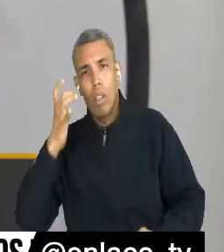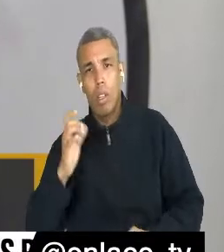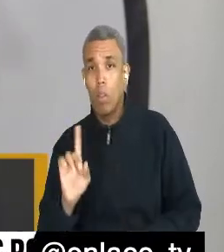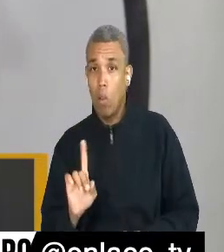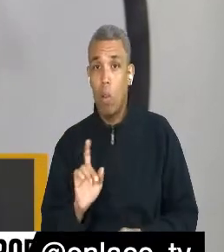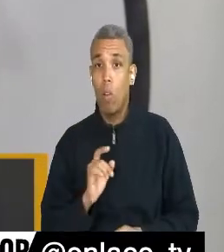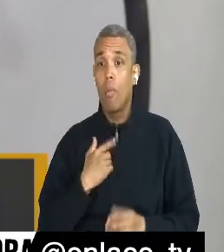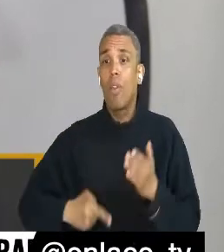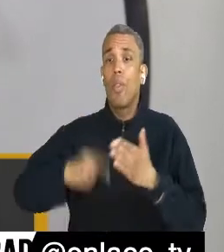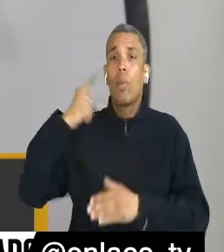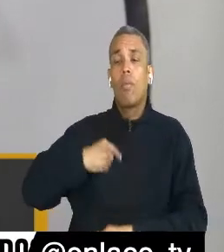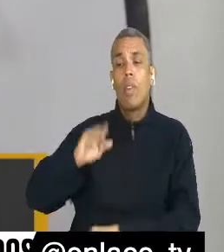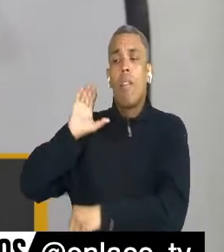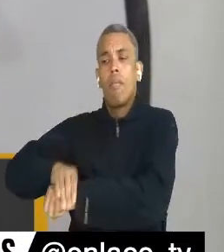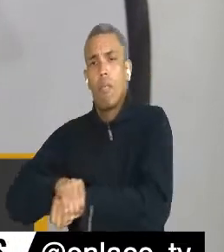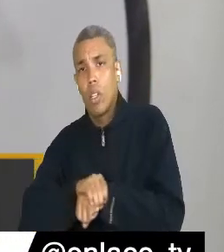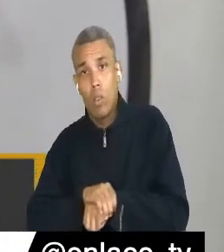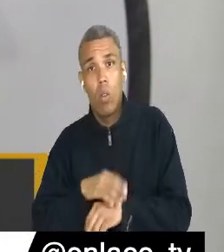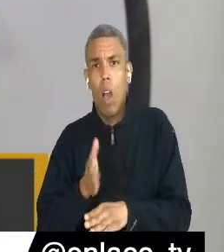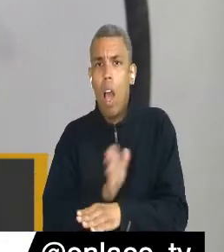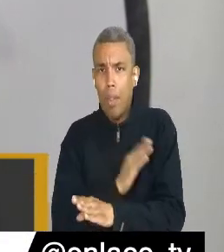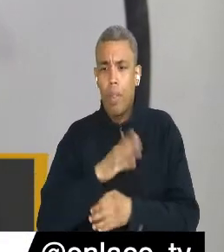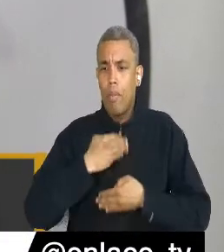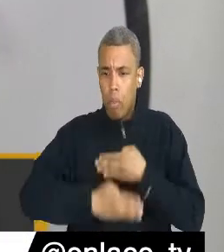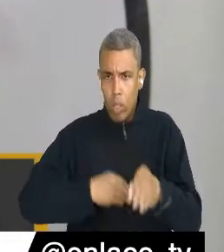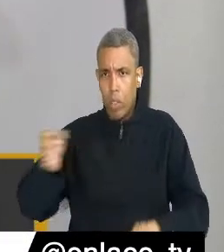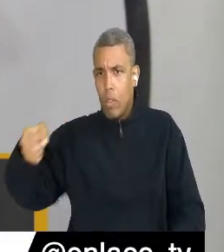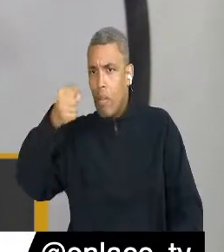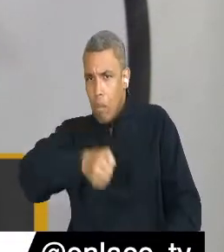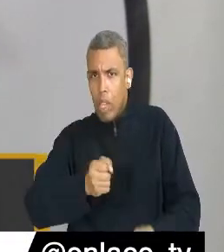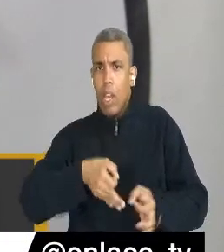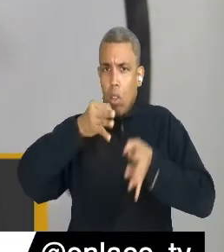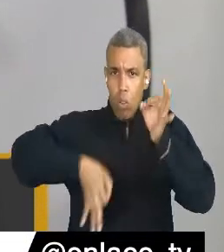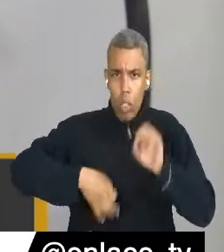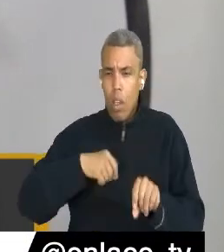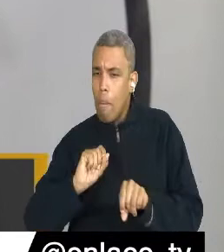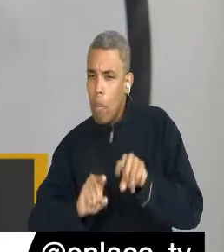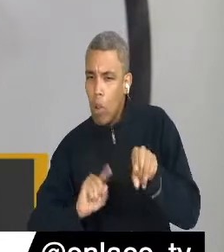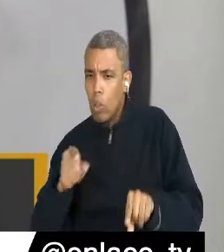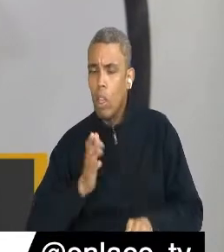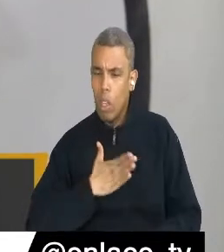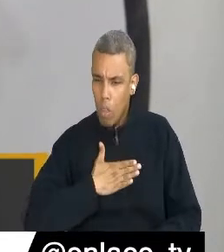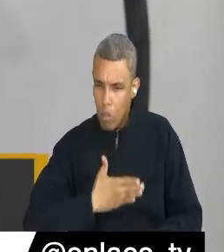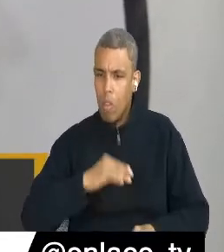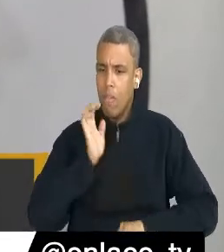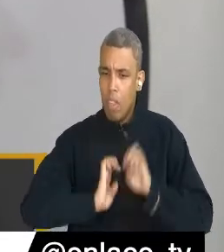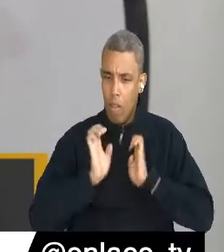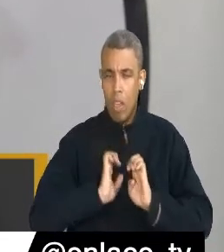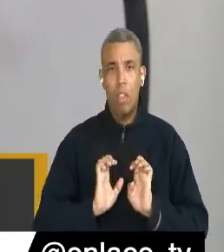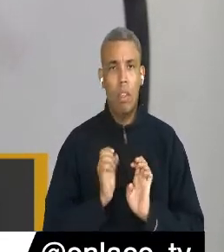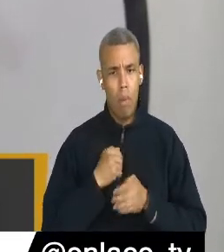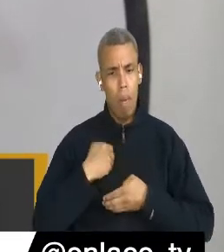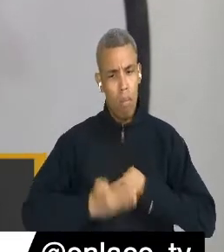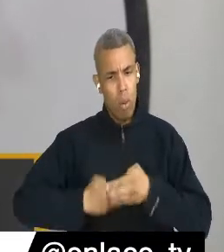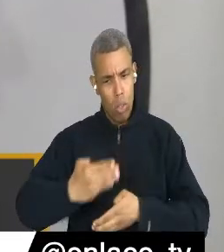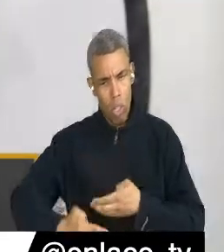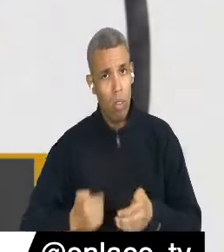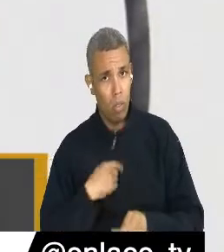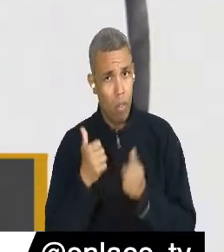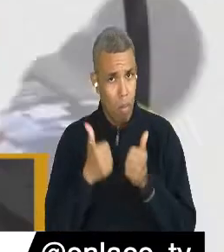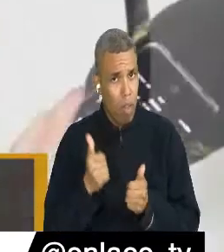somos importantes, nuestra labor es importante en la medida en que se estén desarrollando los procesos de implementación